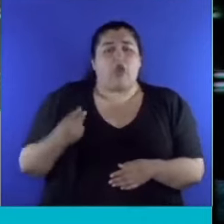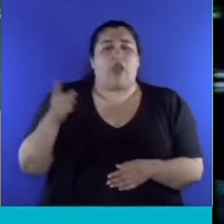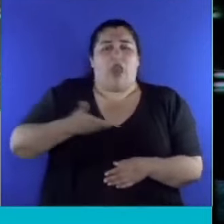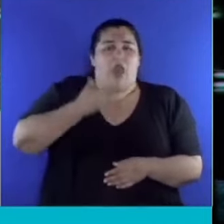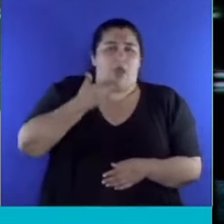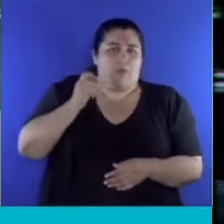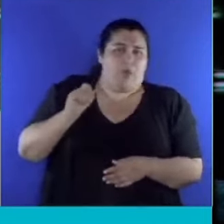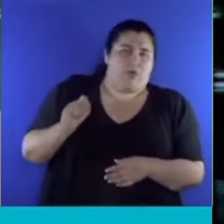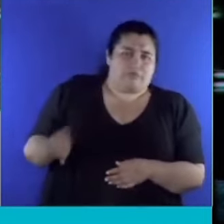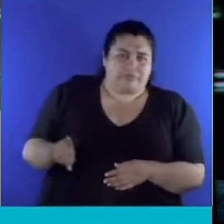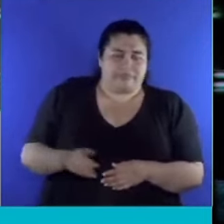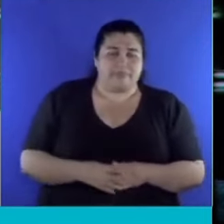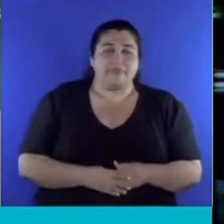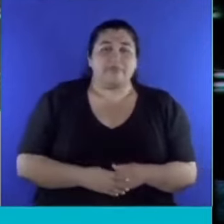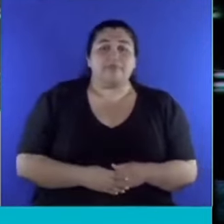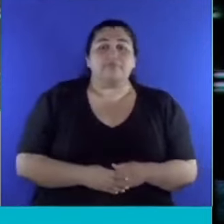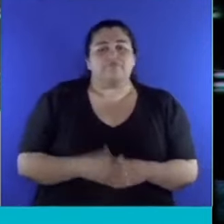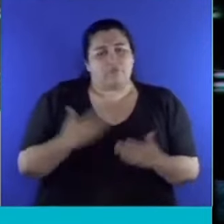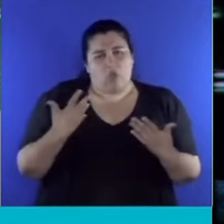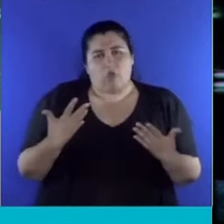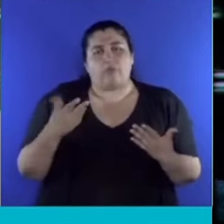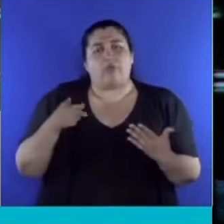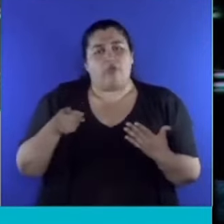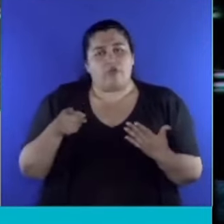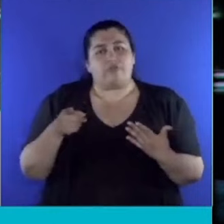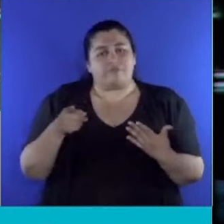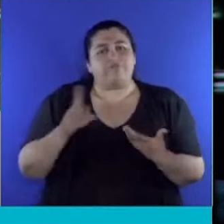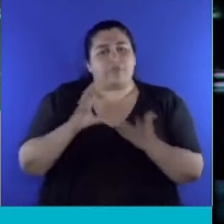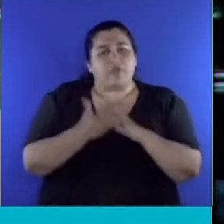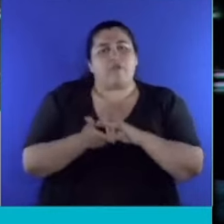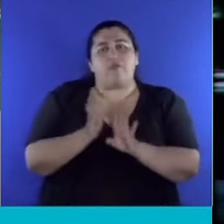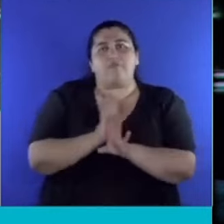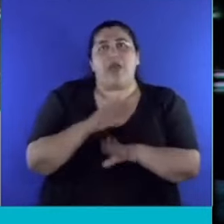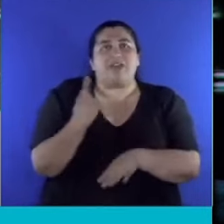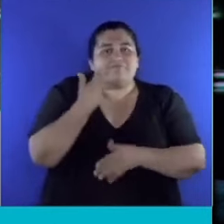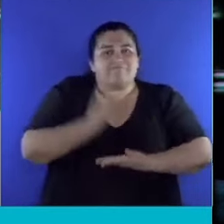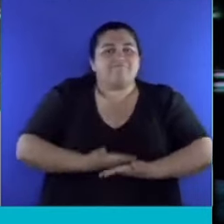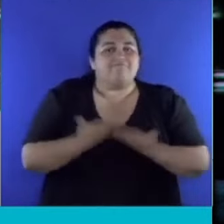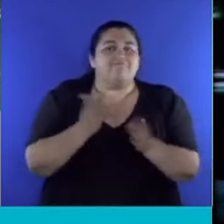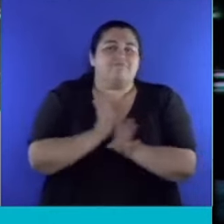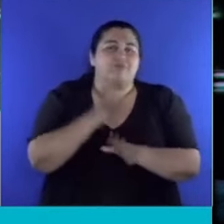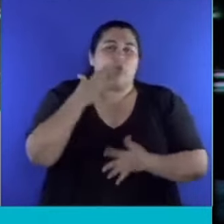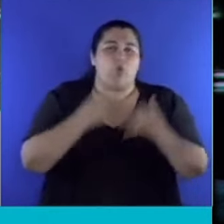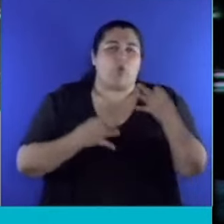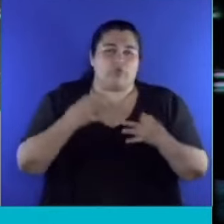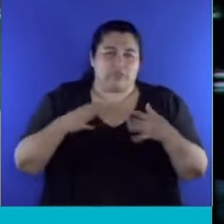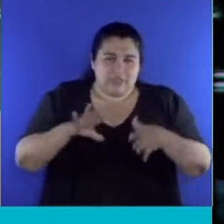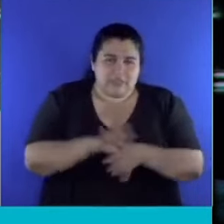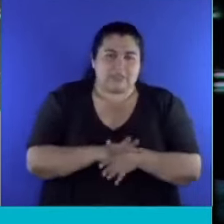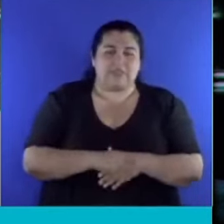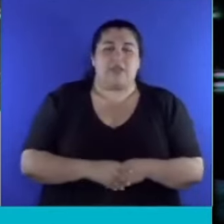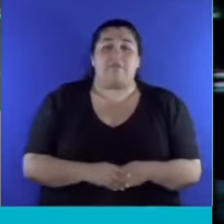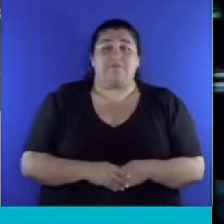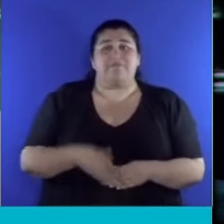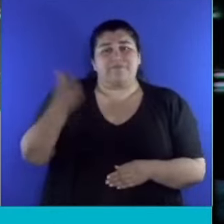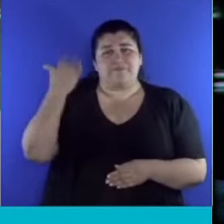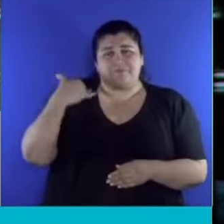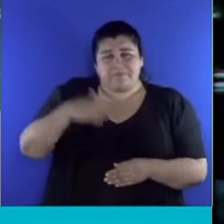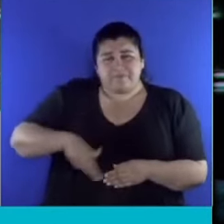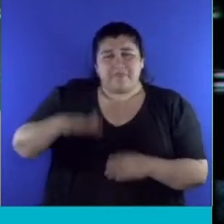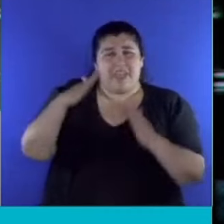bueno esto por supuesto que significa un acto de justicia en esa humilde casa de